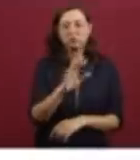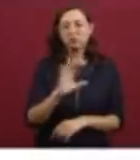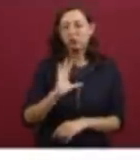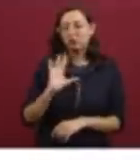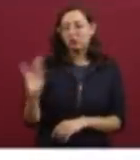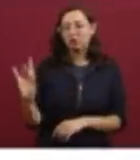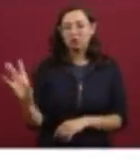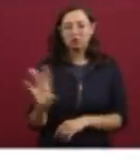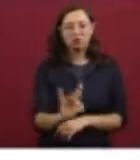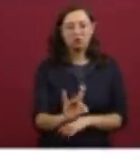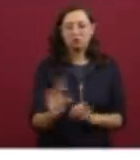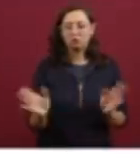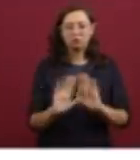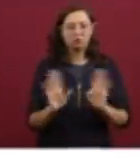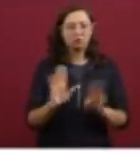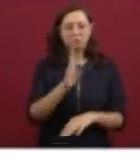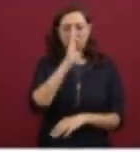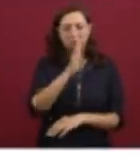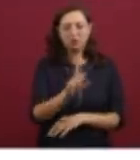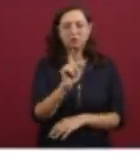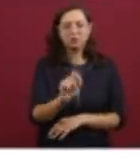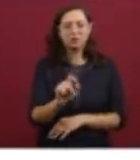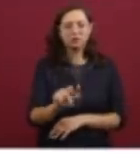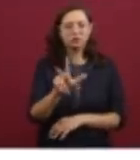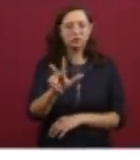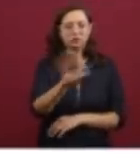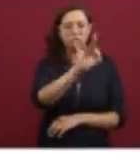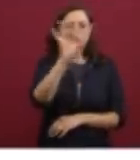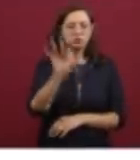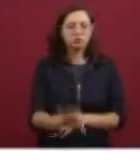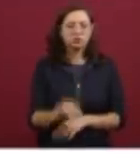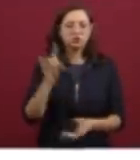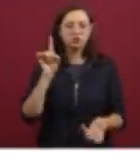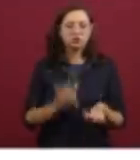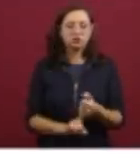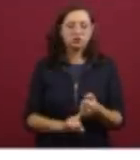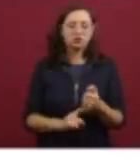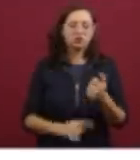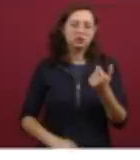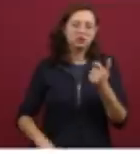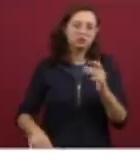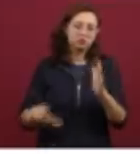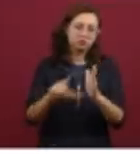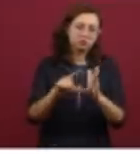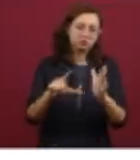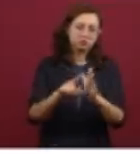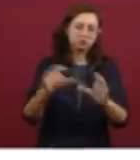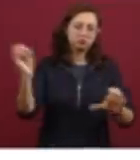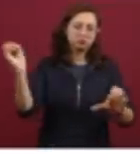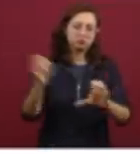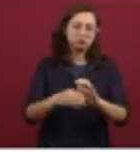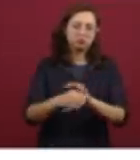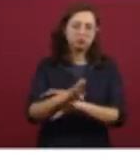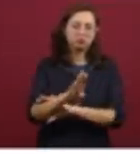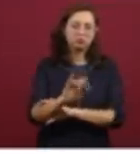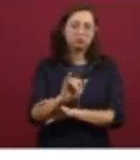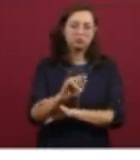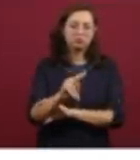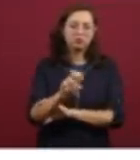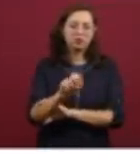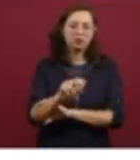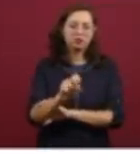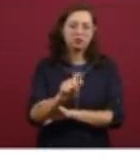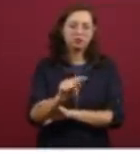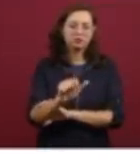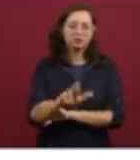intermediarios. El 28% se realiza a través de un medio digital, la tarjeta del bienestar. El